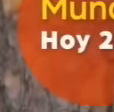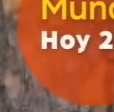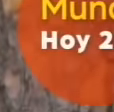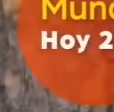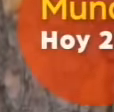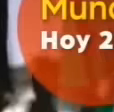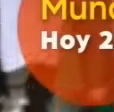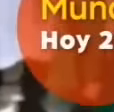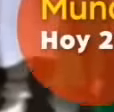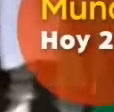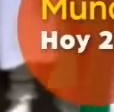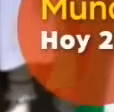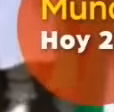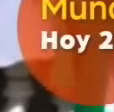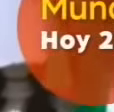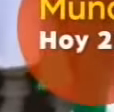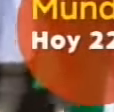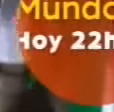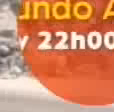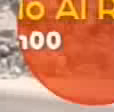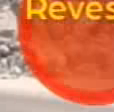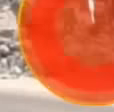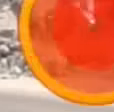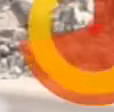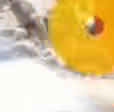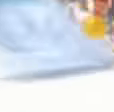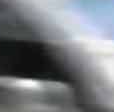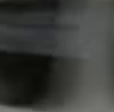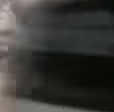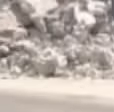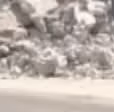periodistas también hoy 22 horas